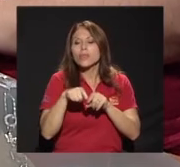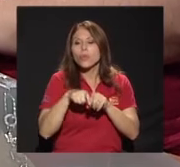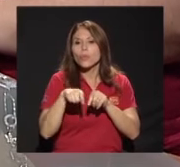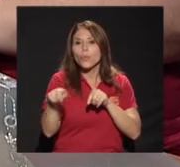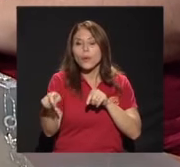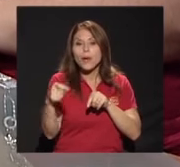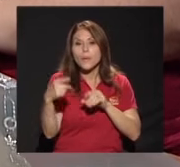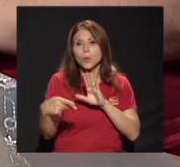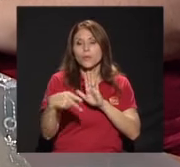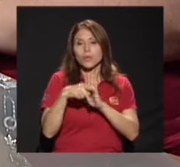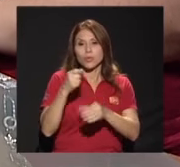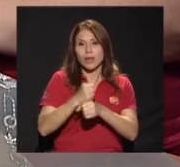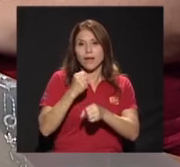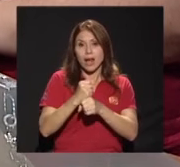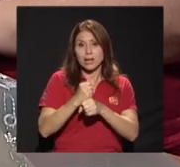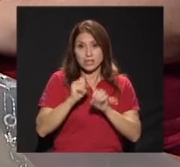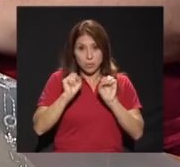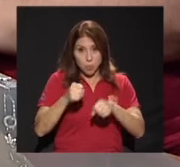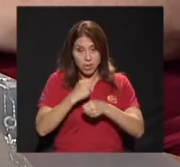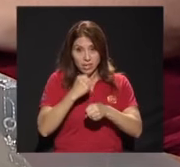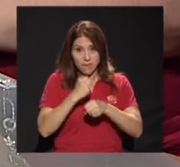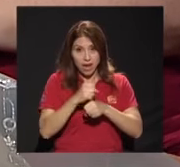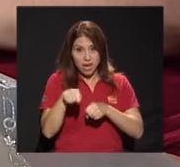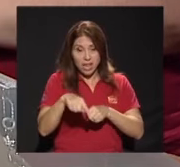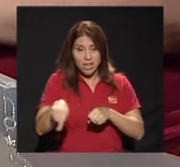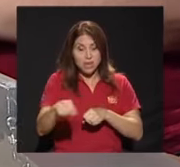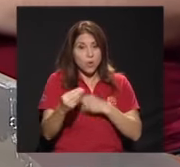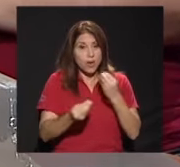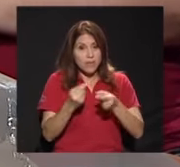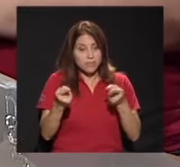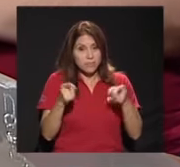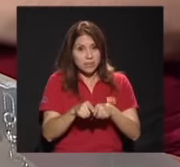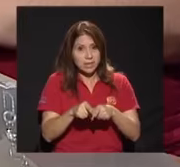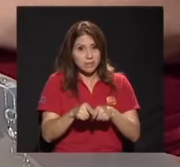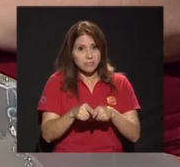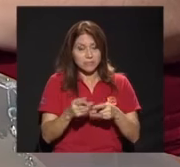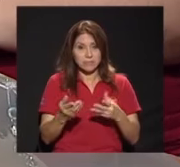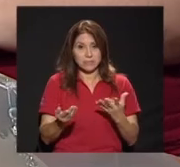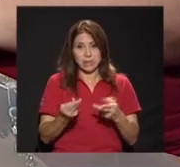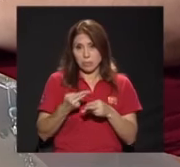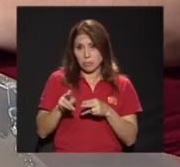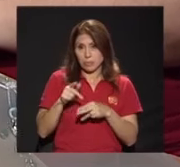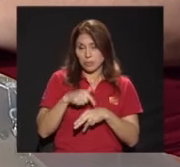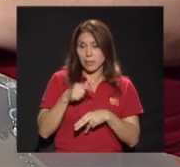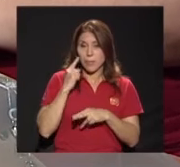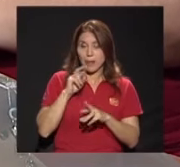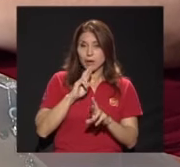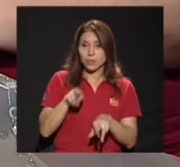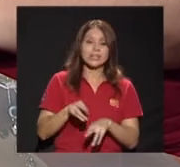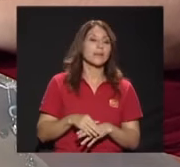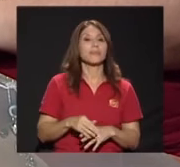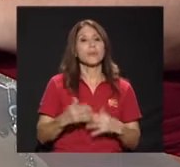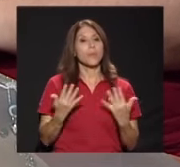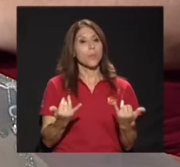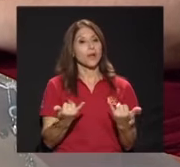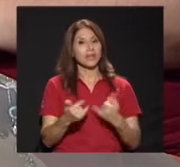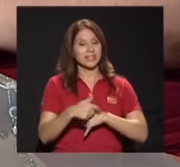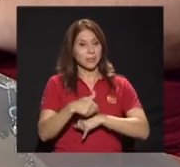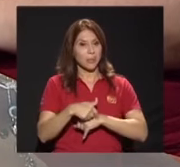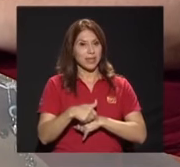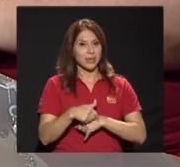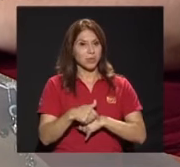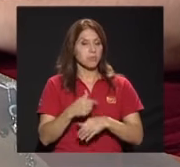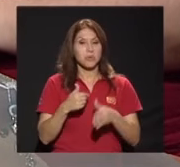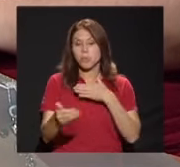nacientes? Si no se puede, ¿quién va a pagar por esa tierra? Tiene 15 segundos para contestar. Bueno, en este momento prácticamente cualquier cosa